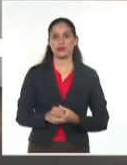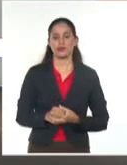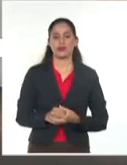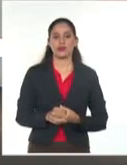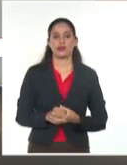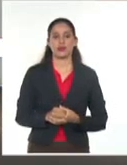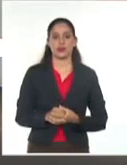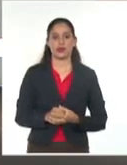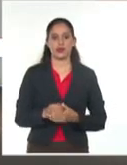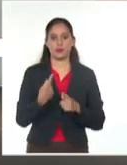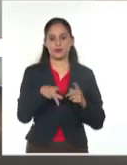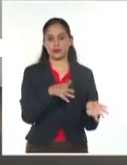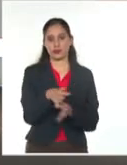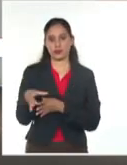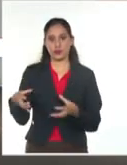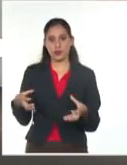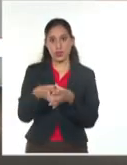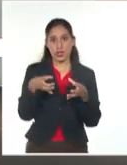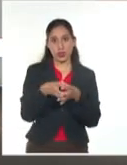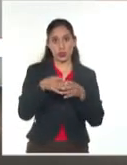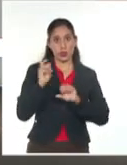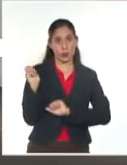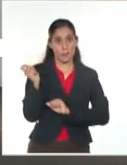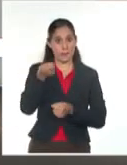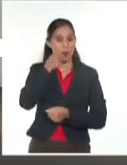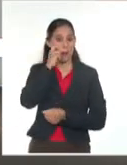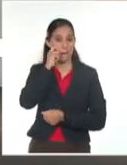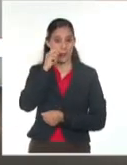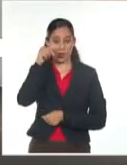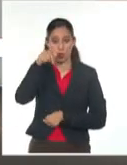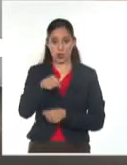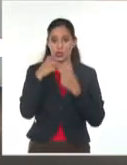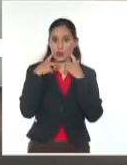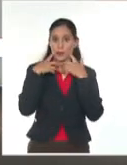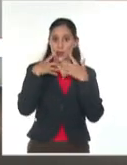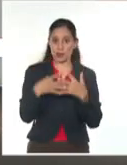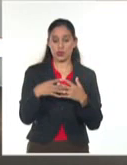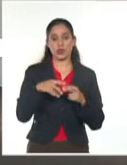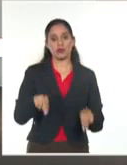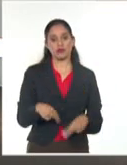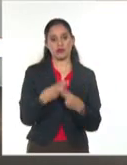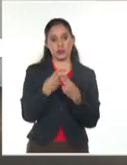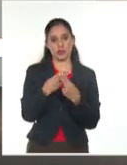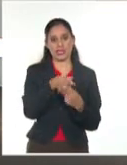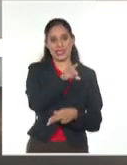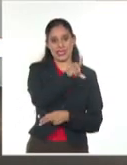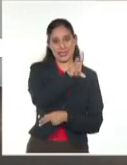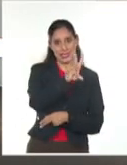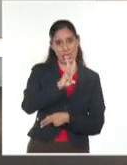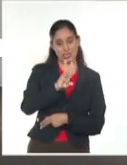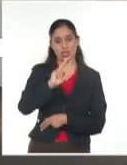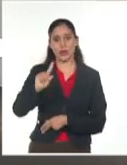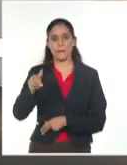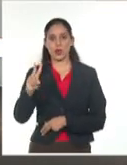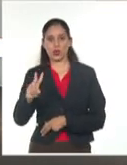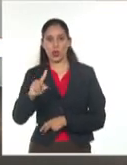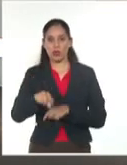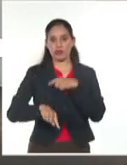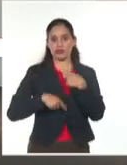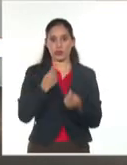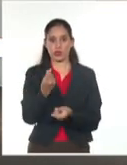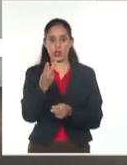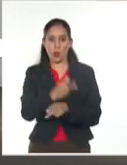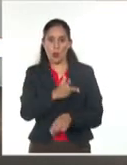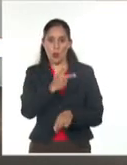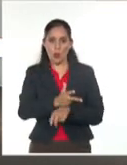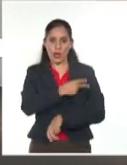Y el equipo cubano de voleibol masculino categoría sub-21 se impuso 3-2 ante Guatemala en su primer juego del Campeonato Norseca con